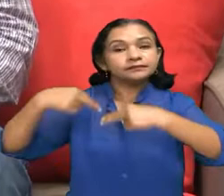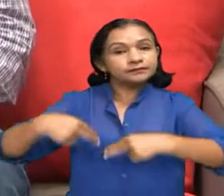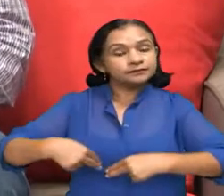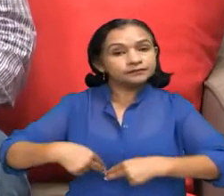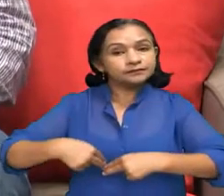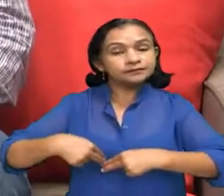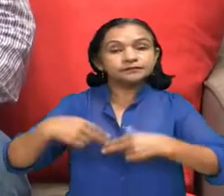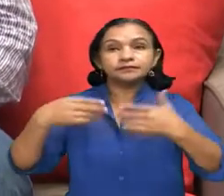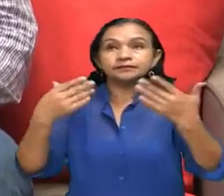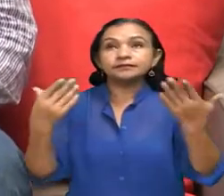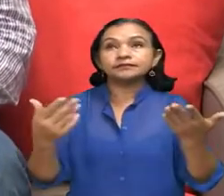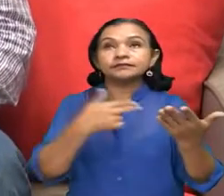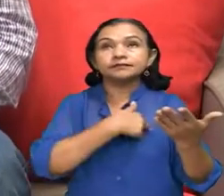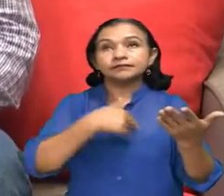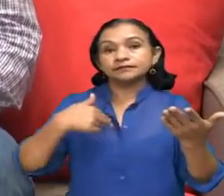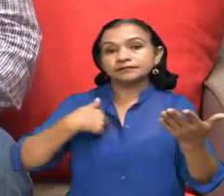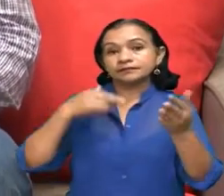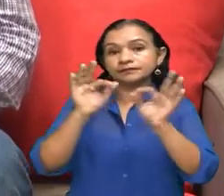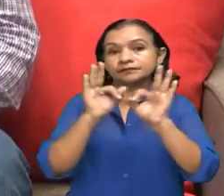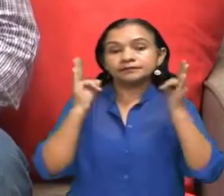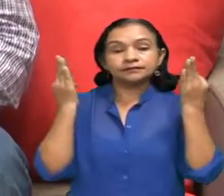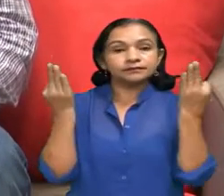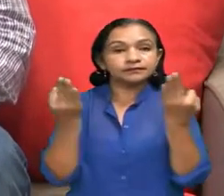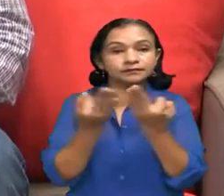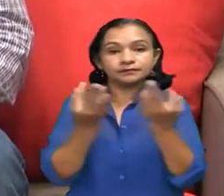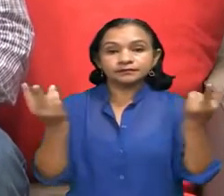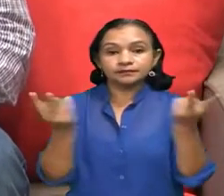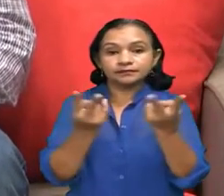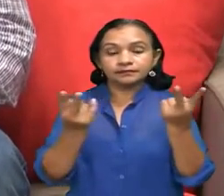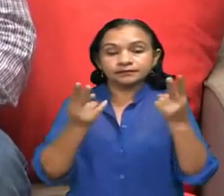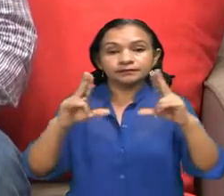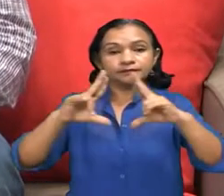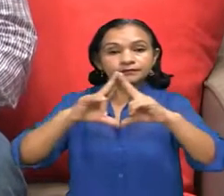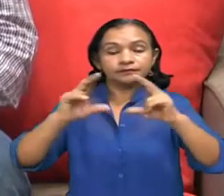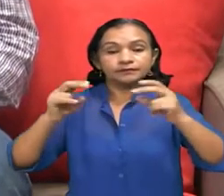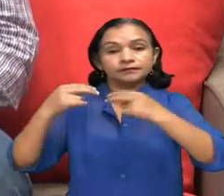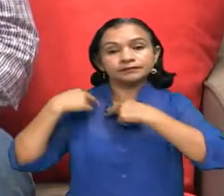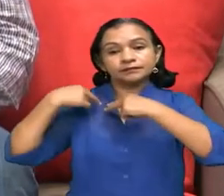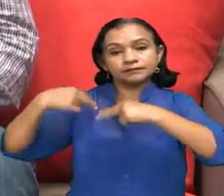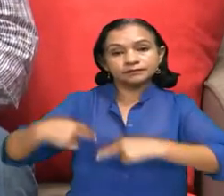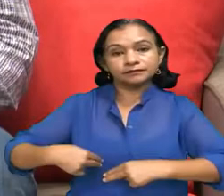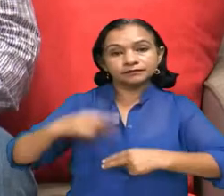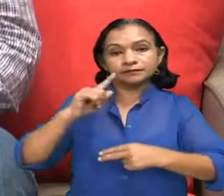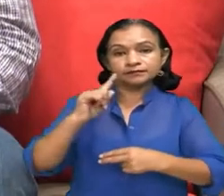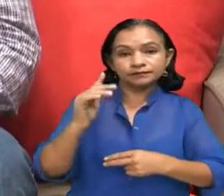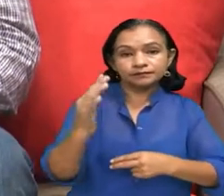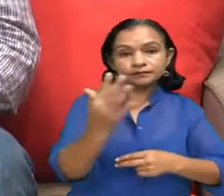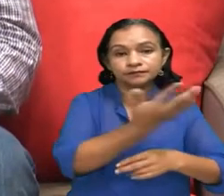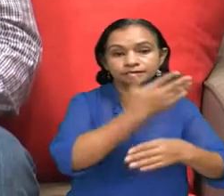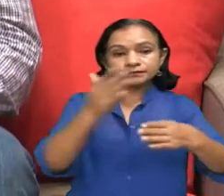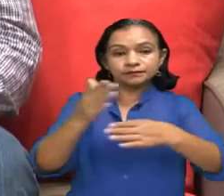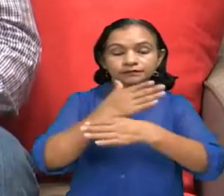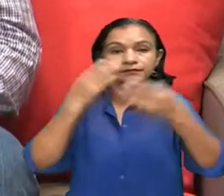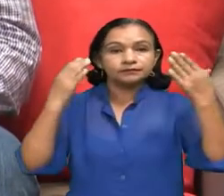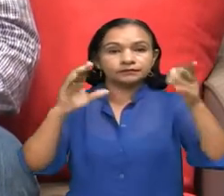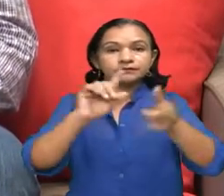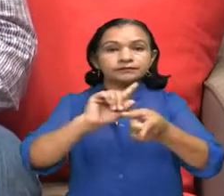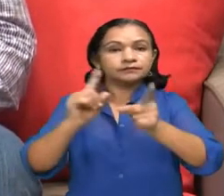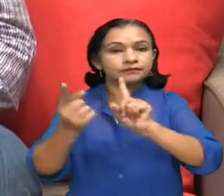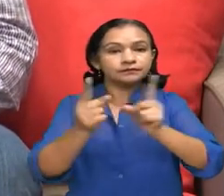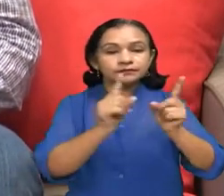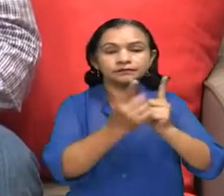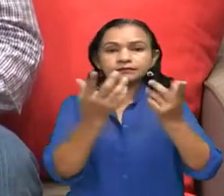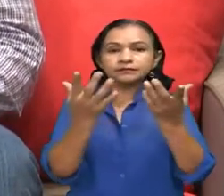pues precisamente, las familias nicaragüenses, el ser humano es el protagonista de todo este proceso de cambio. Quisiera consultarle para entender con